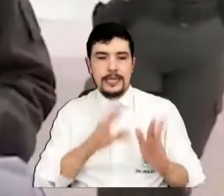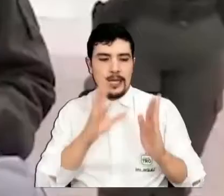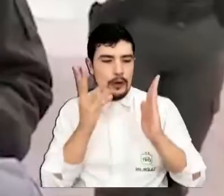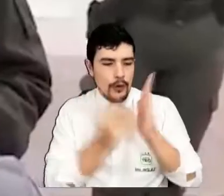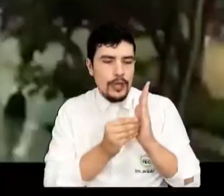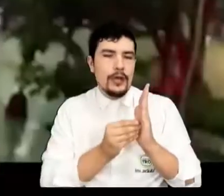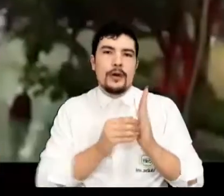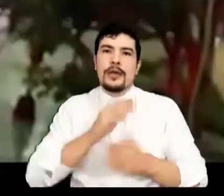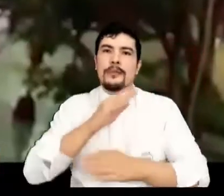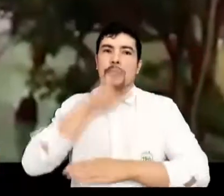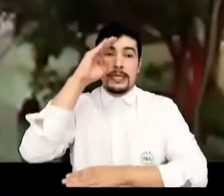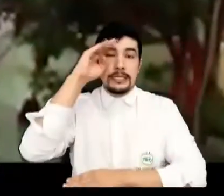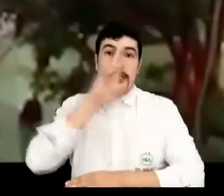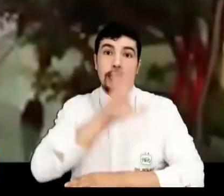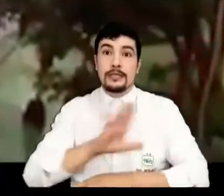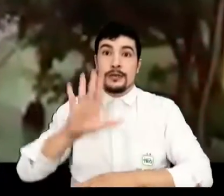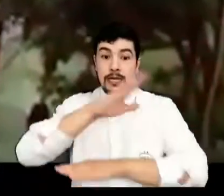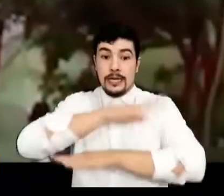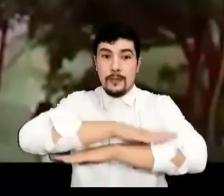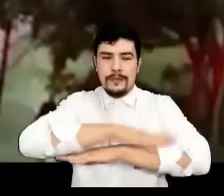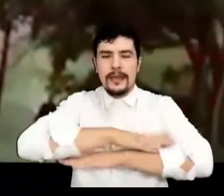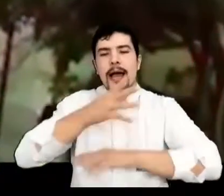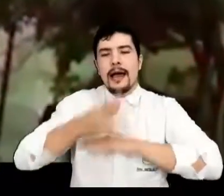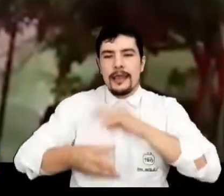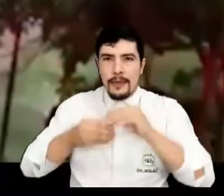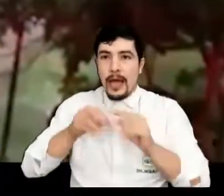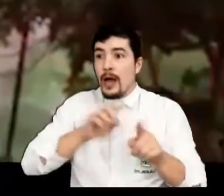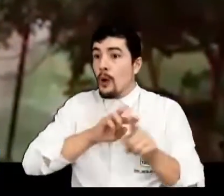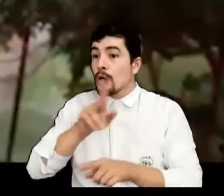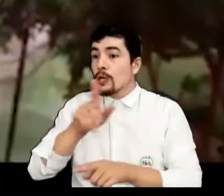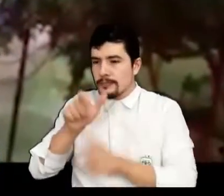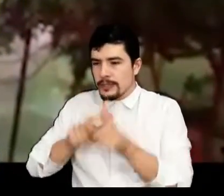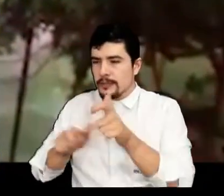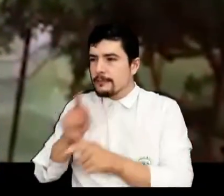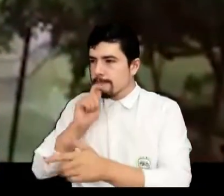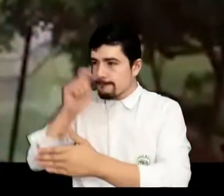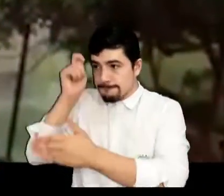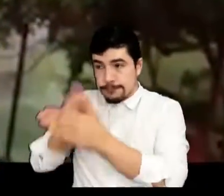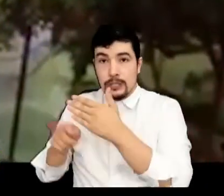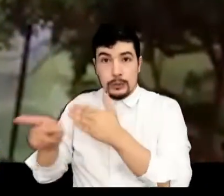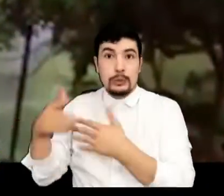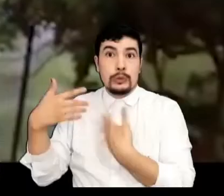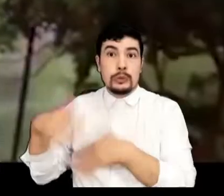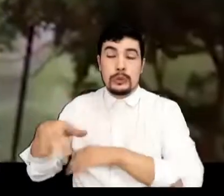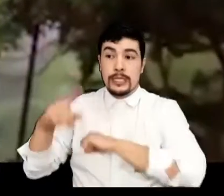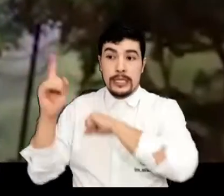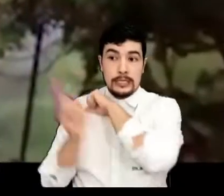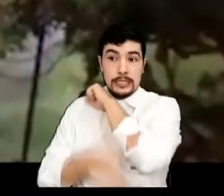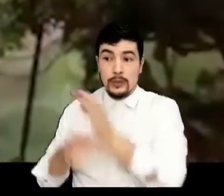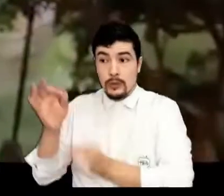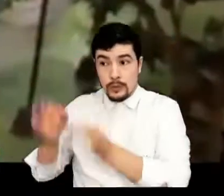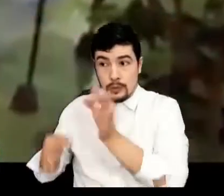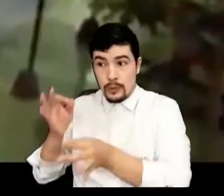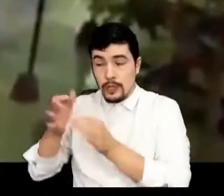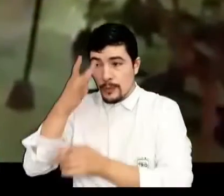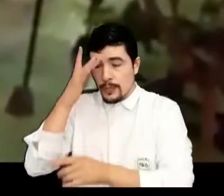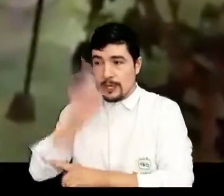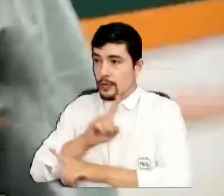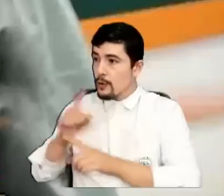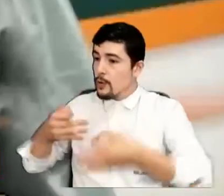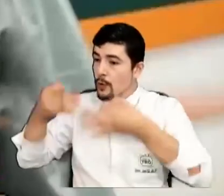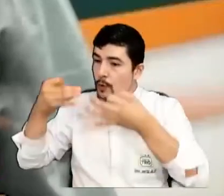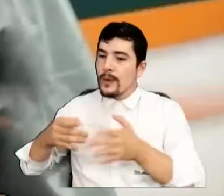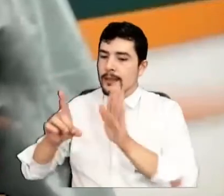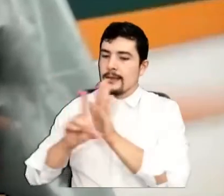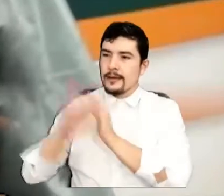las disposiciones. Las autoridades de tránsito advierten que las medidas sancionatorias continuarán para quienes no acaten el decreto